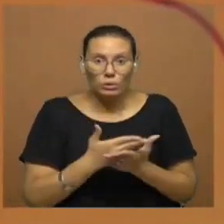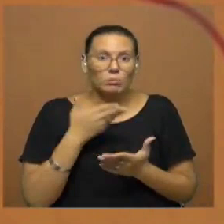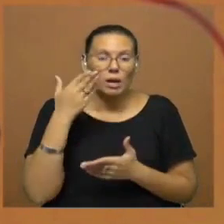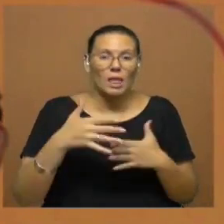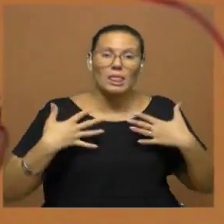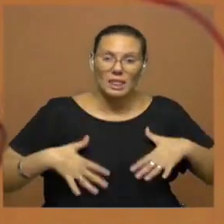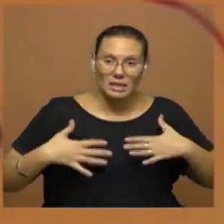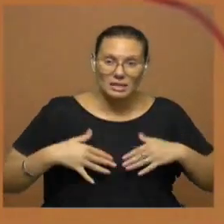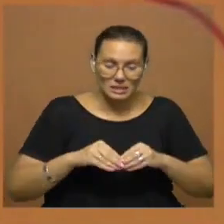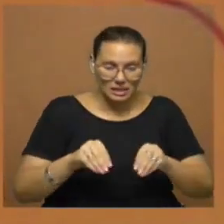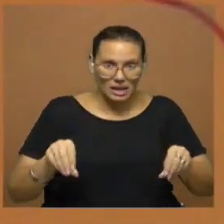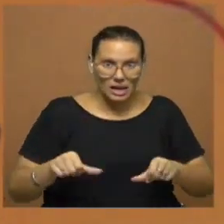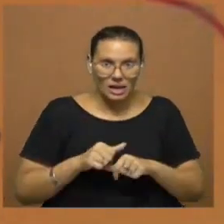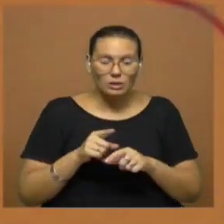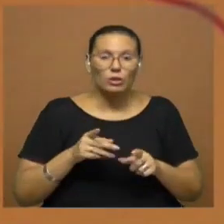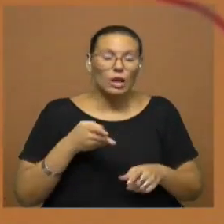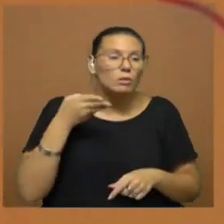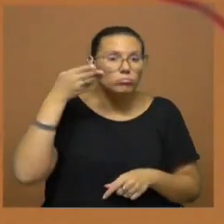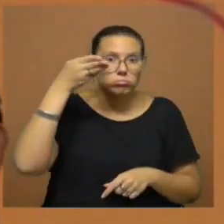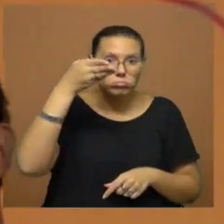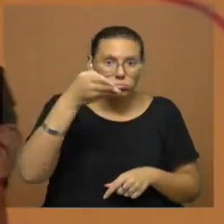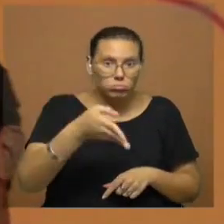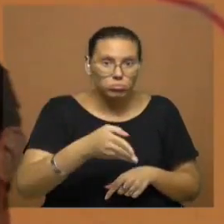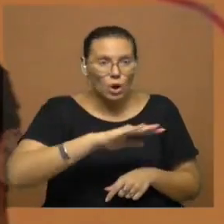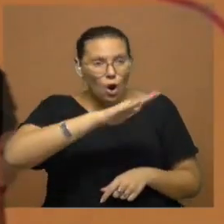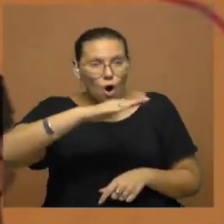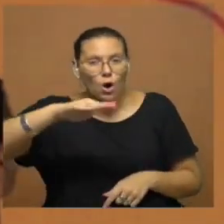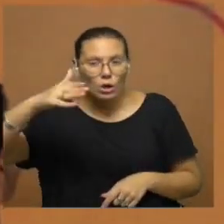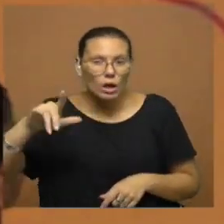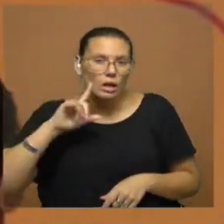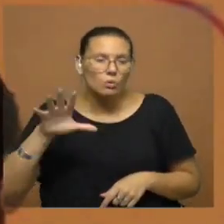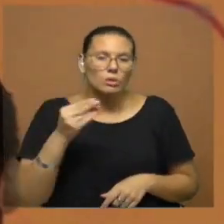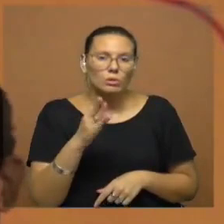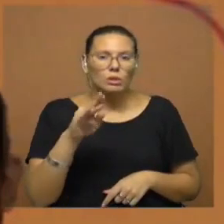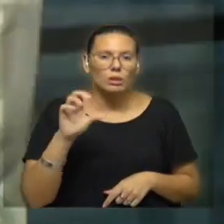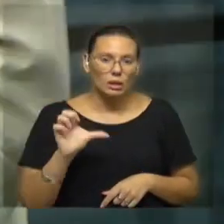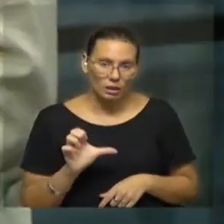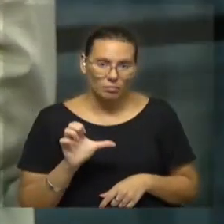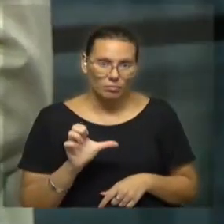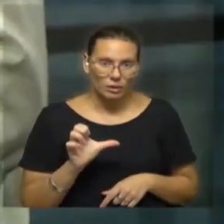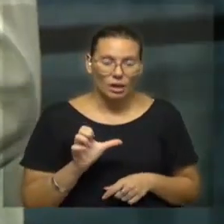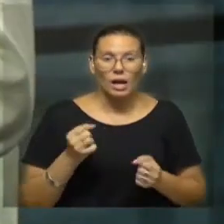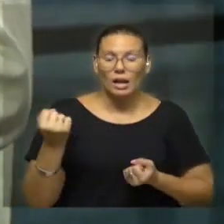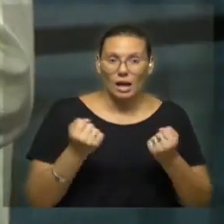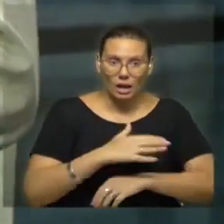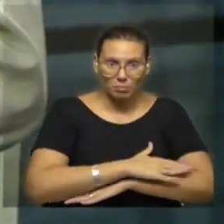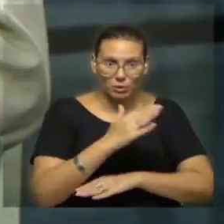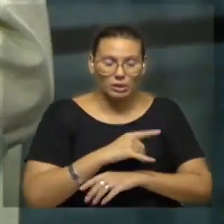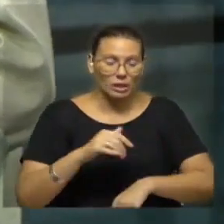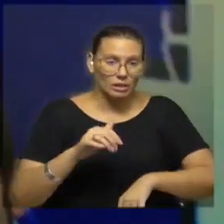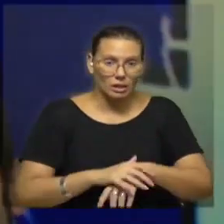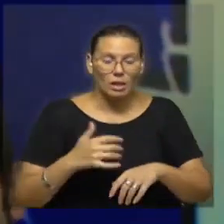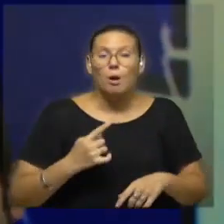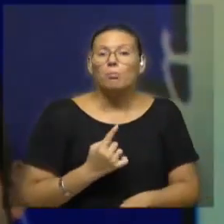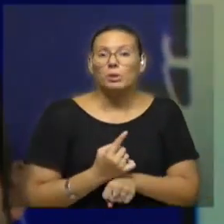desierto. Y ahí subiendo el desierto, por la precordillera, ahí vamos escuchando Iquique. Fue escuchando una camioneta en el desierto. Y primero